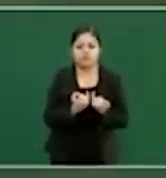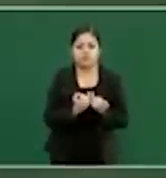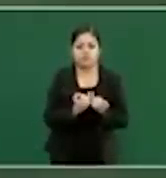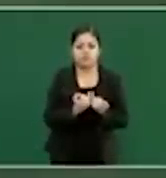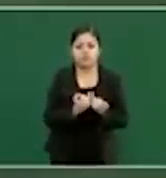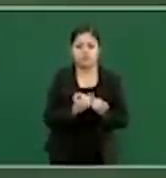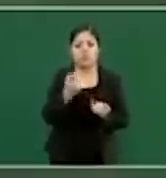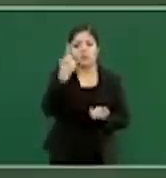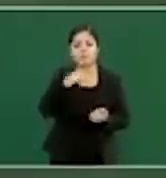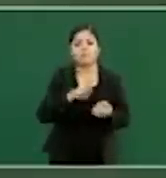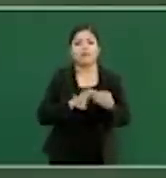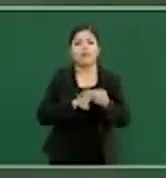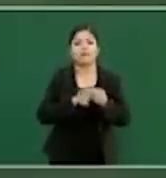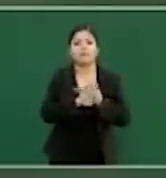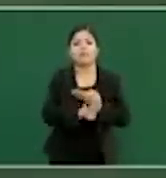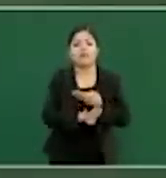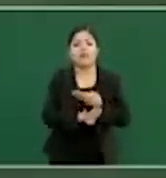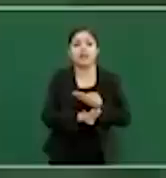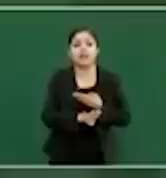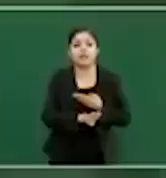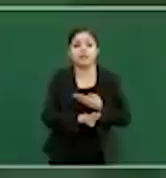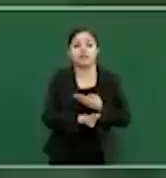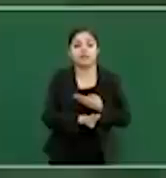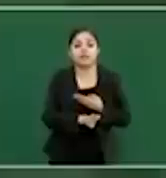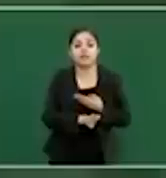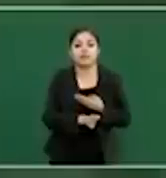para evitar cualquier